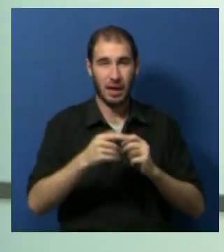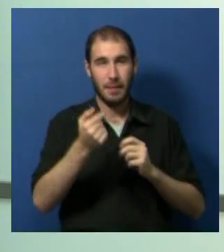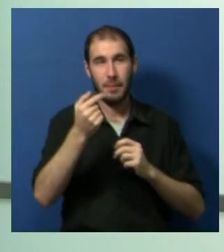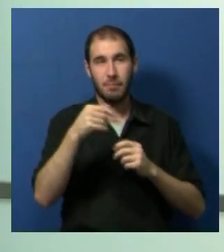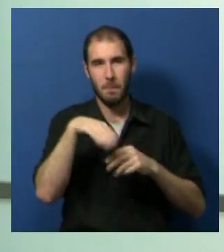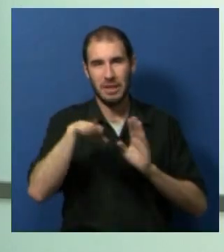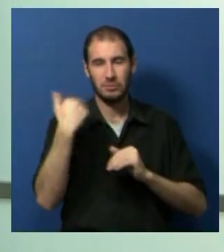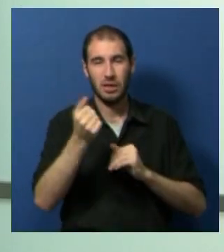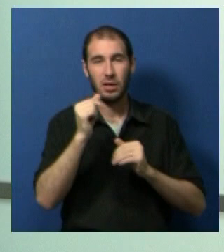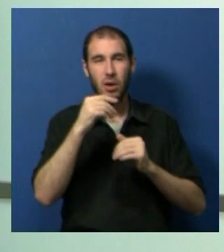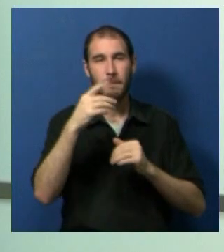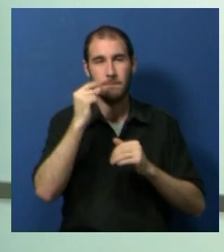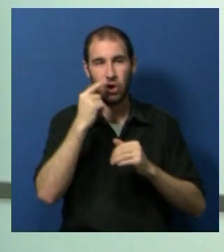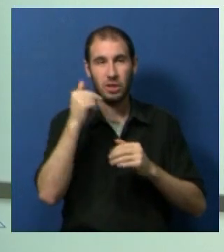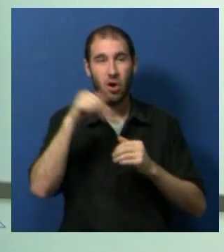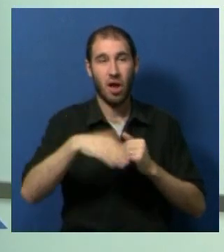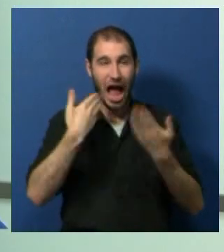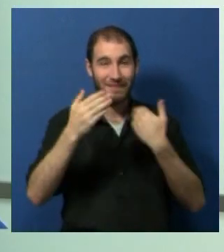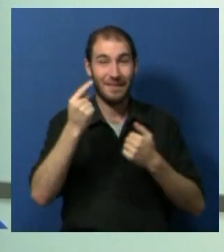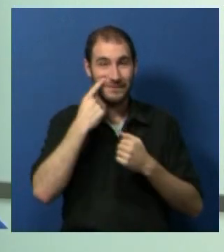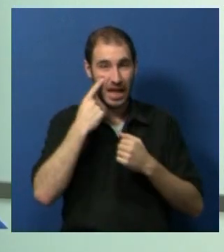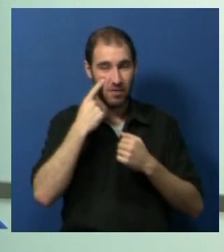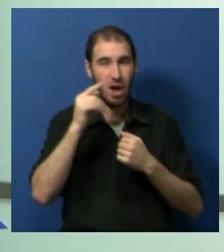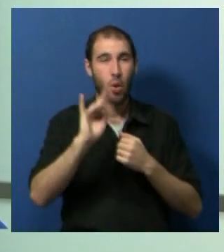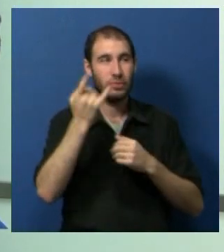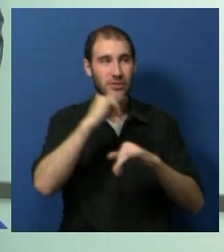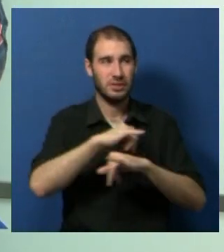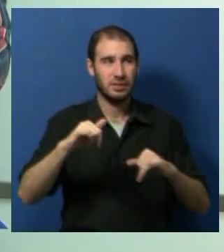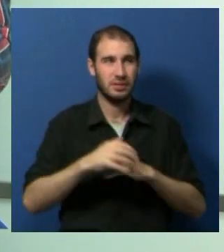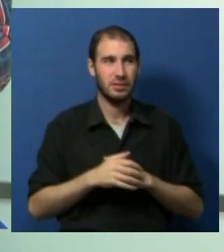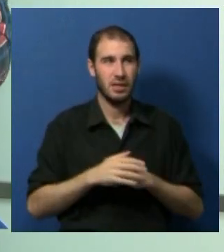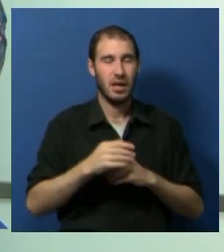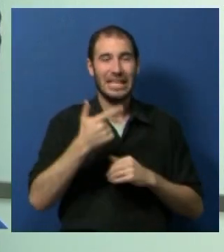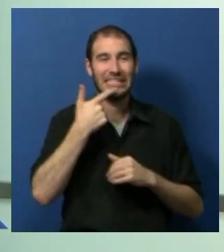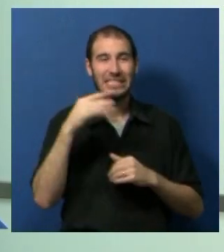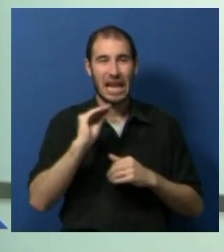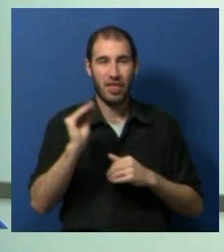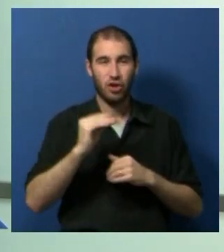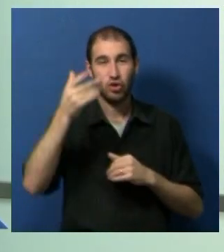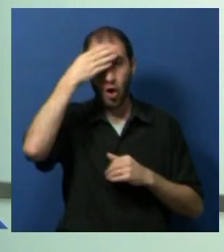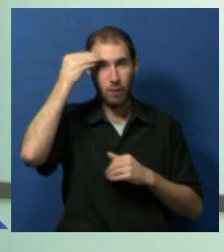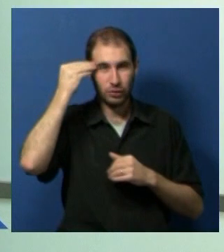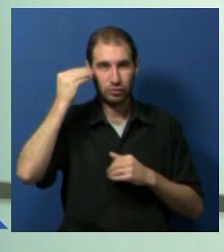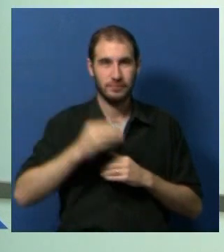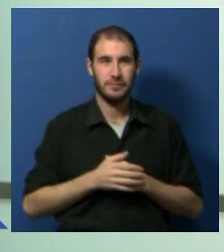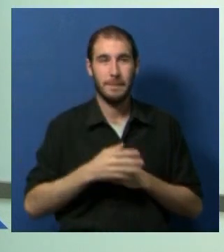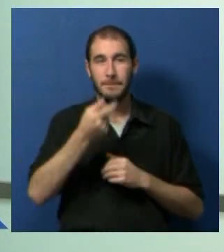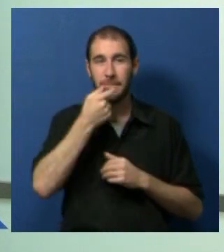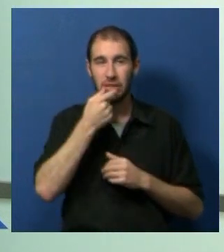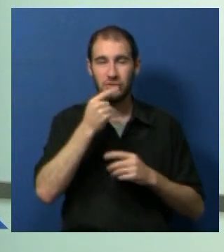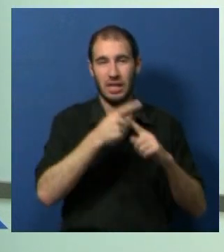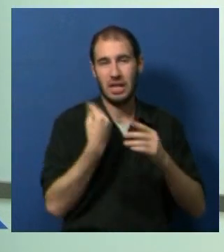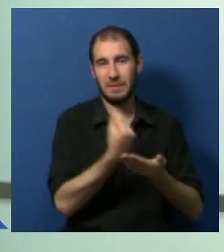de coyuntura política vamos a charlar en vivo en Unidiversidad Noticias con el senador Julio Cobos por Mendoza